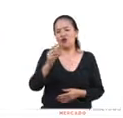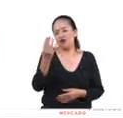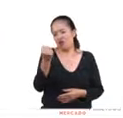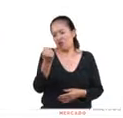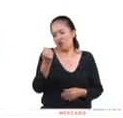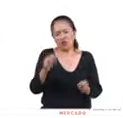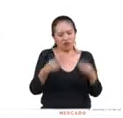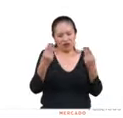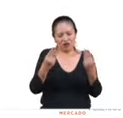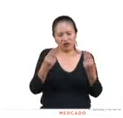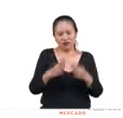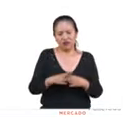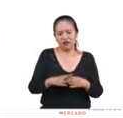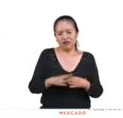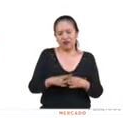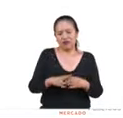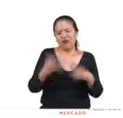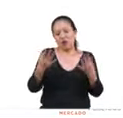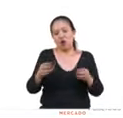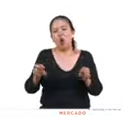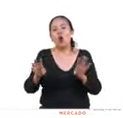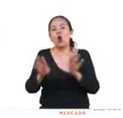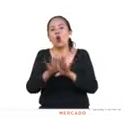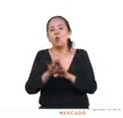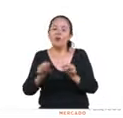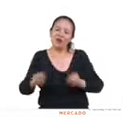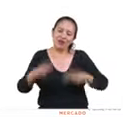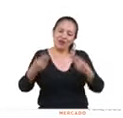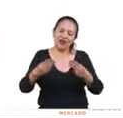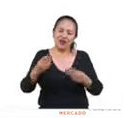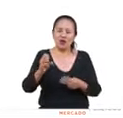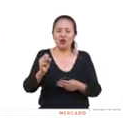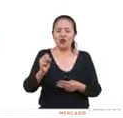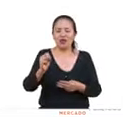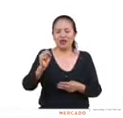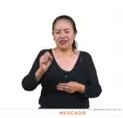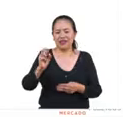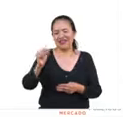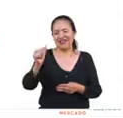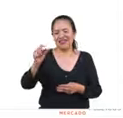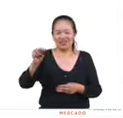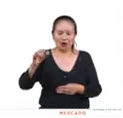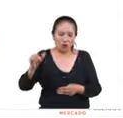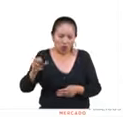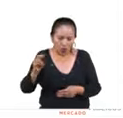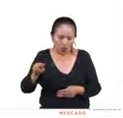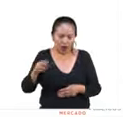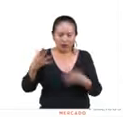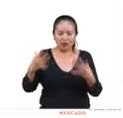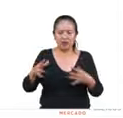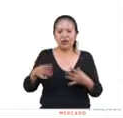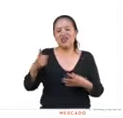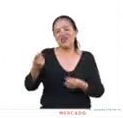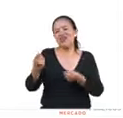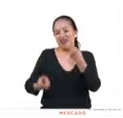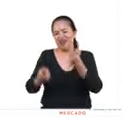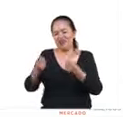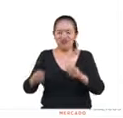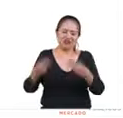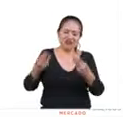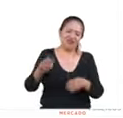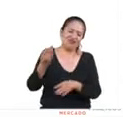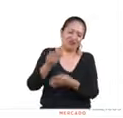algunas intervenciones faraónicas como el mercado de San Juan, que invirtieron como 40 millones y los locatarios se siguen quejando.